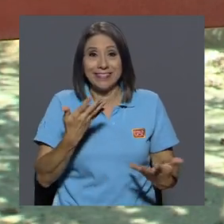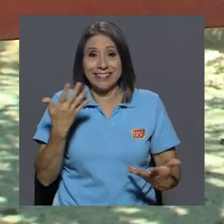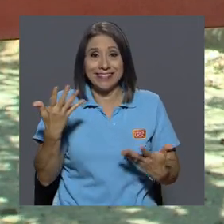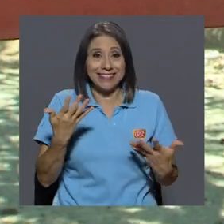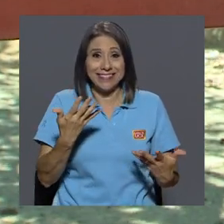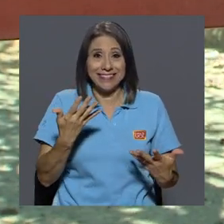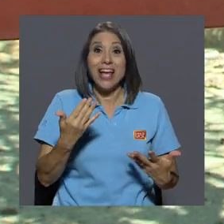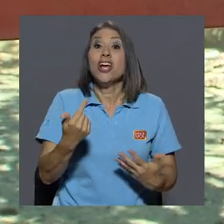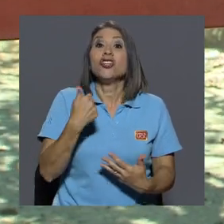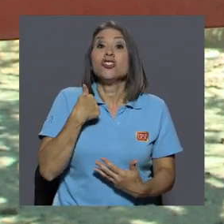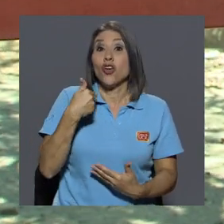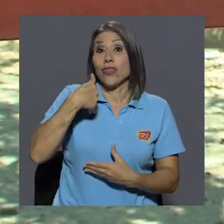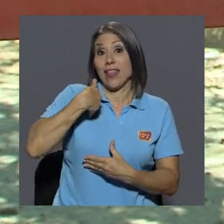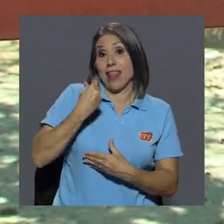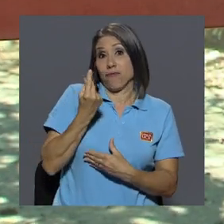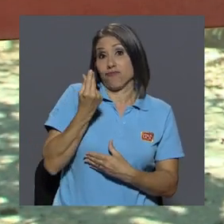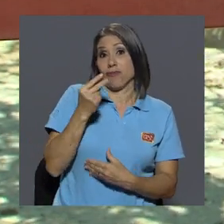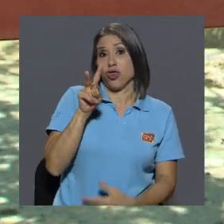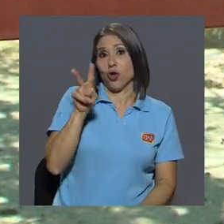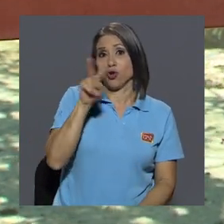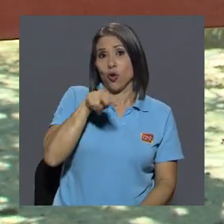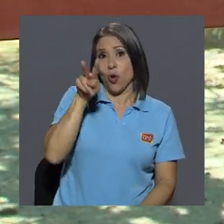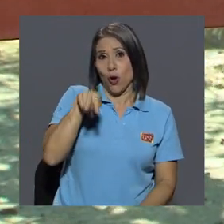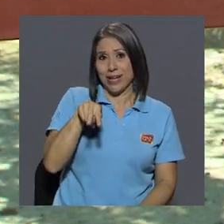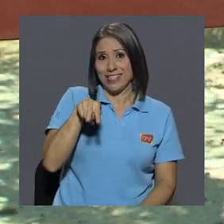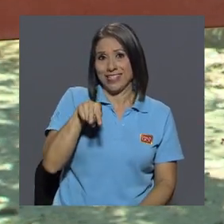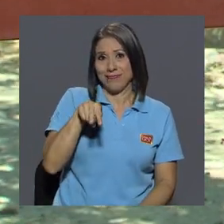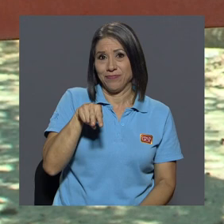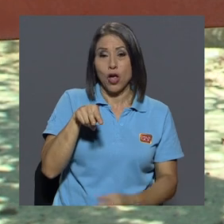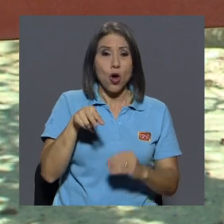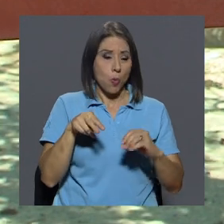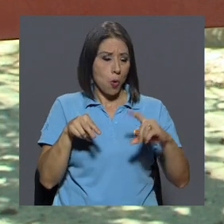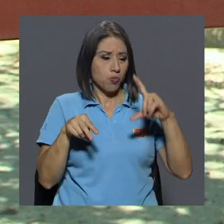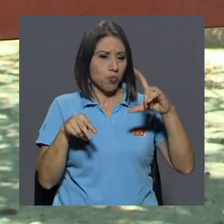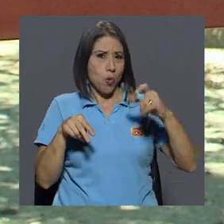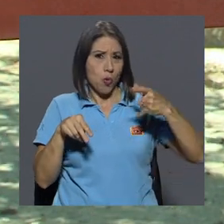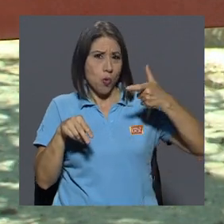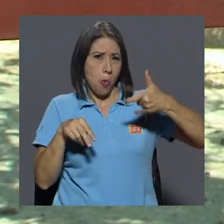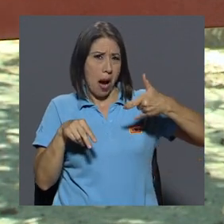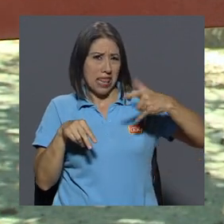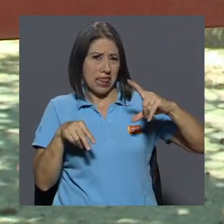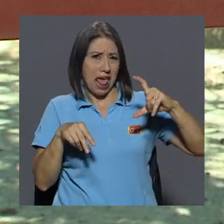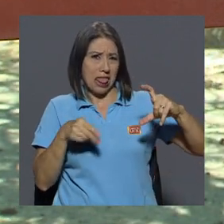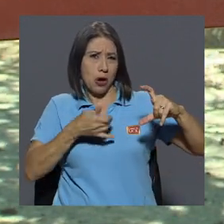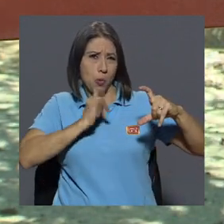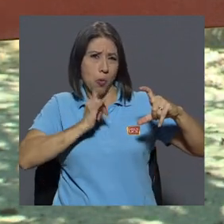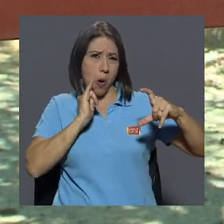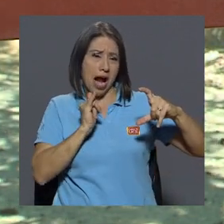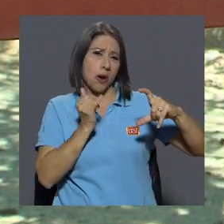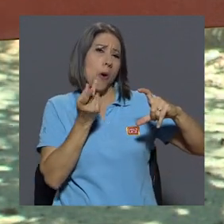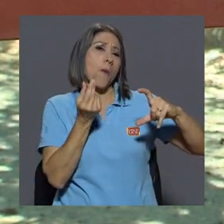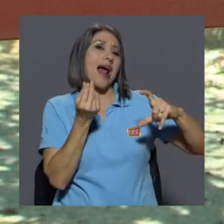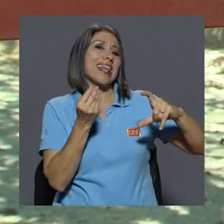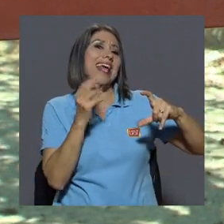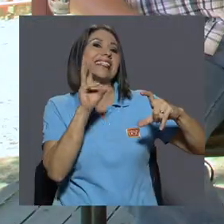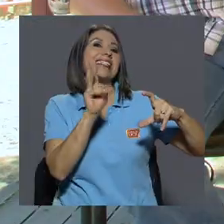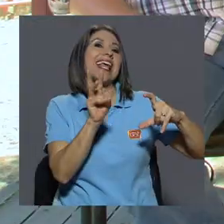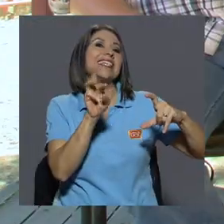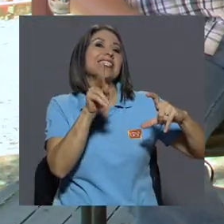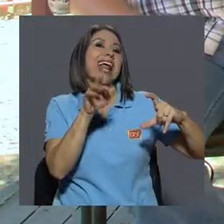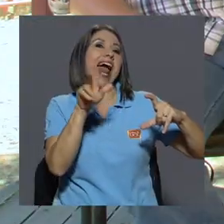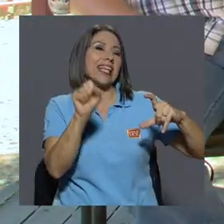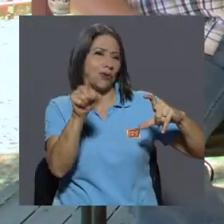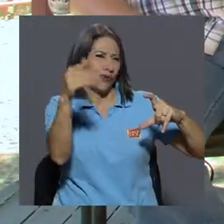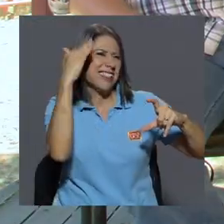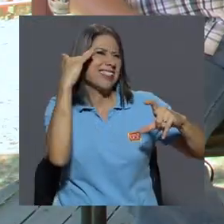Yo andaba 2 colones. La cuarta de guaro valía 6 reales. Sabrán los jóvenes hoy que eran reales.